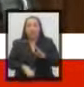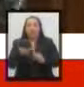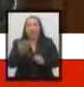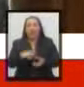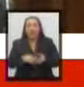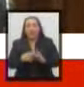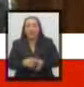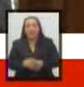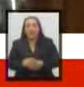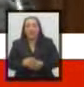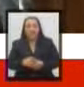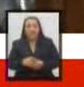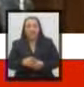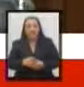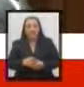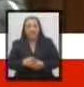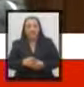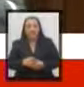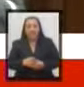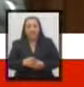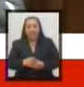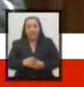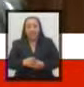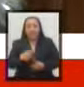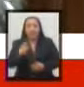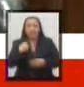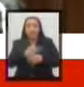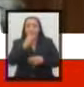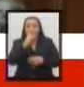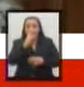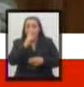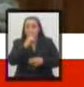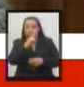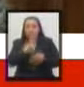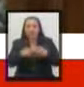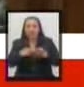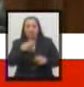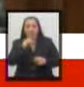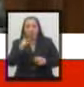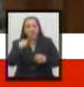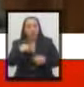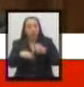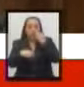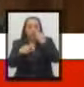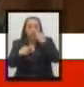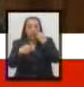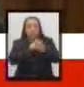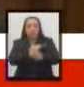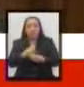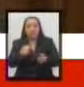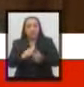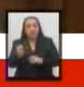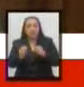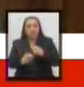la elevación de la edad con alguna forma, ¿sí?, de mecanismo que permita que las mujeres no pierdan ese esfuerzo que han hecho para la